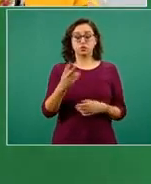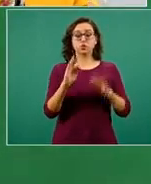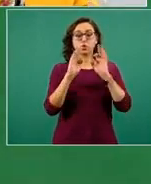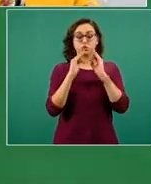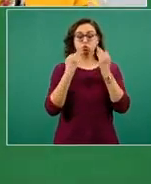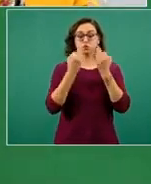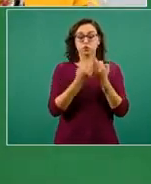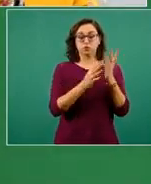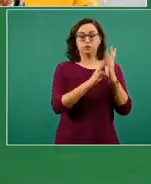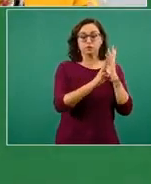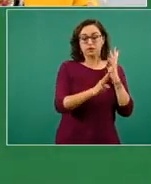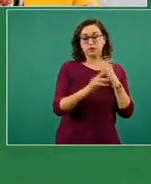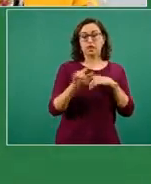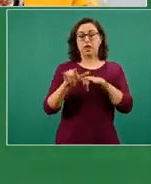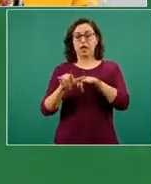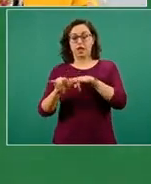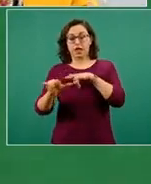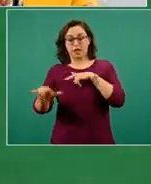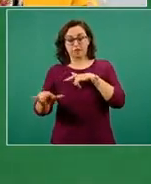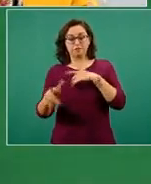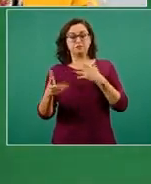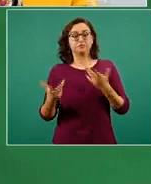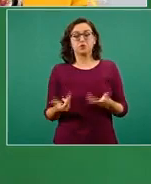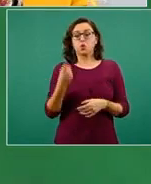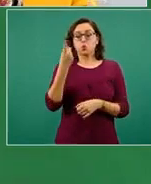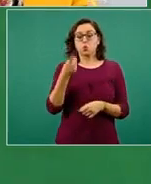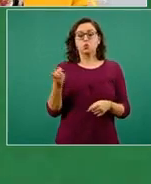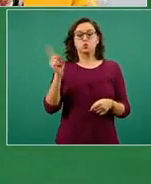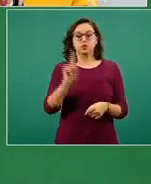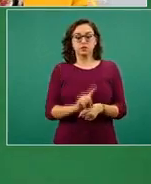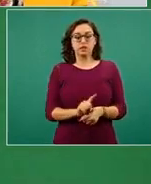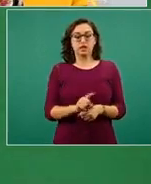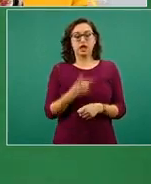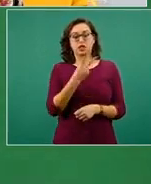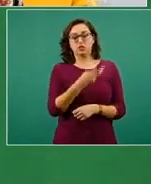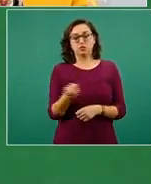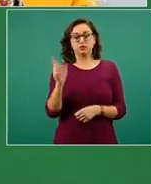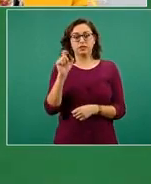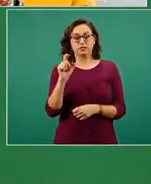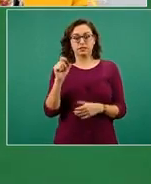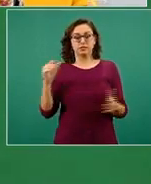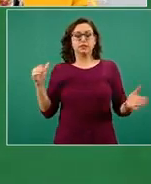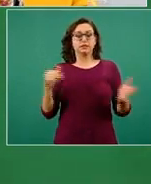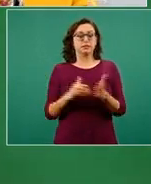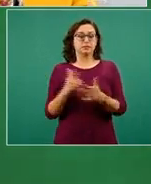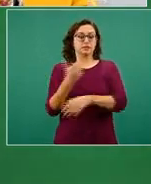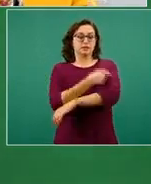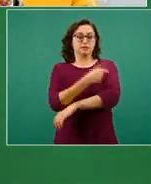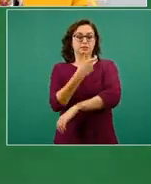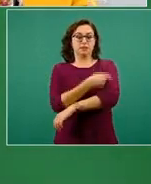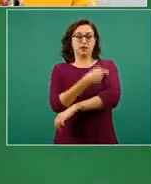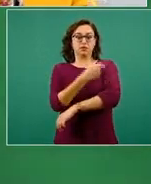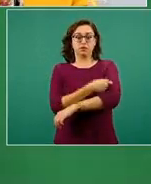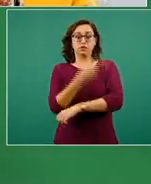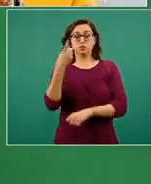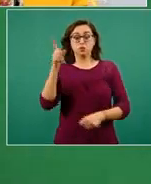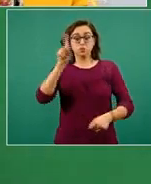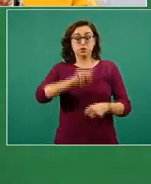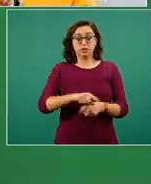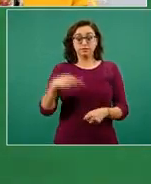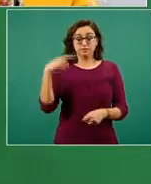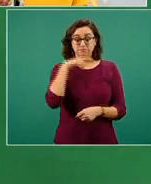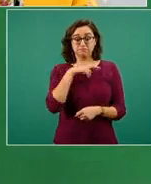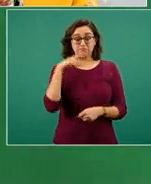vacunaba, llegó el Estado de México a poner en un día 220,000 vacunas en un día en estos centros de alta eficiencia. Y